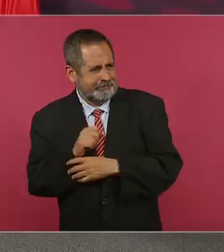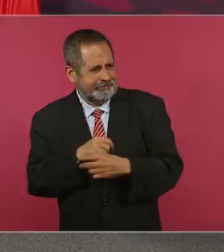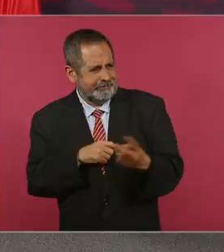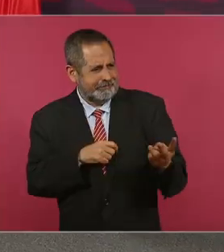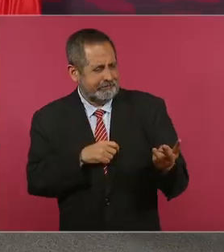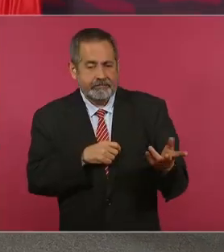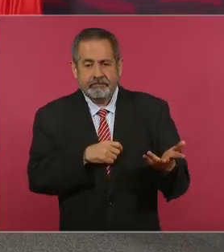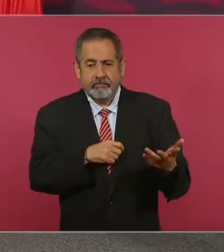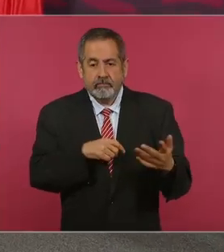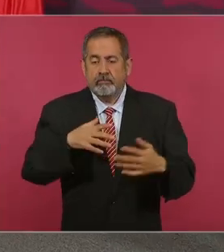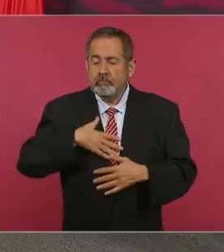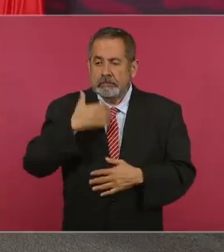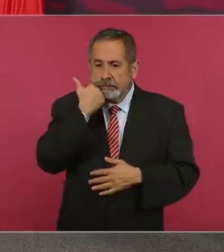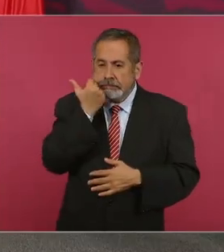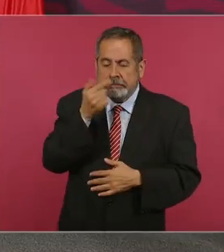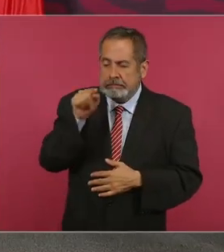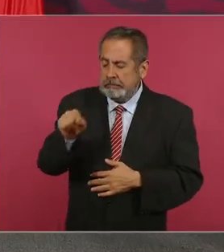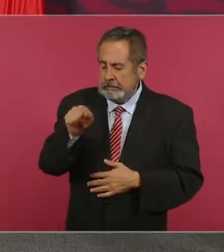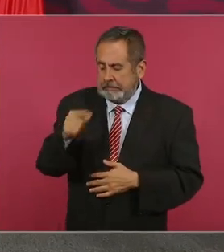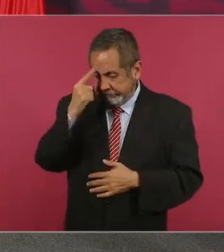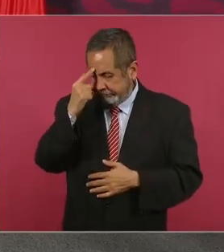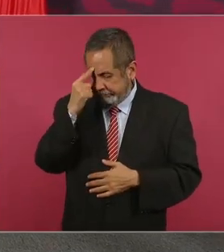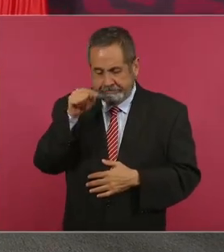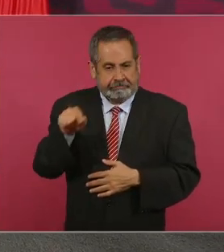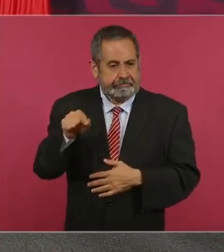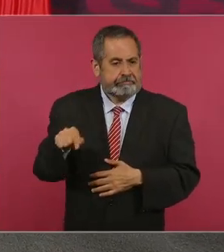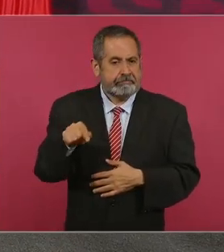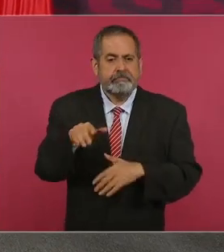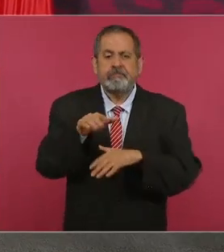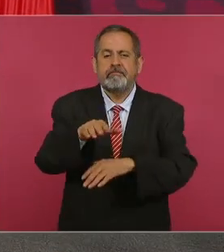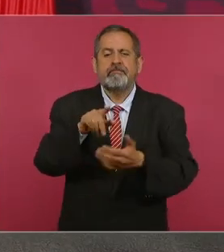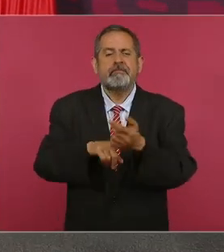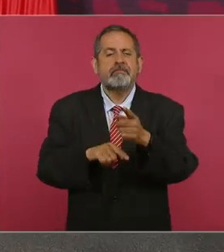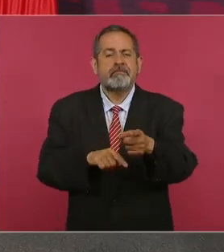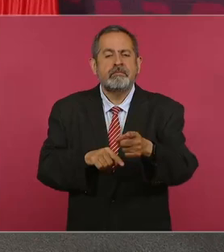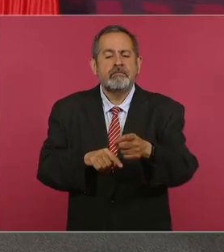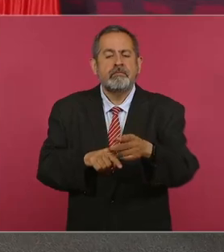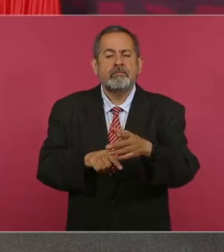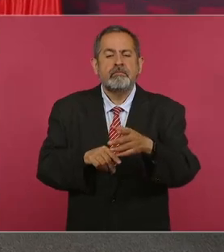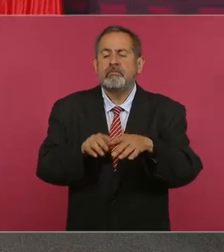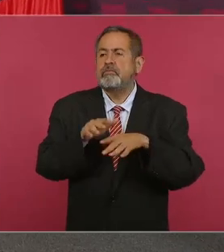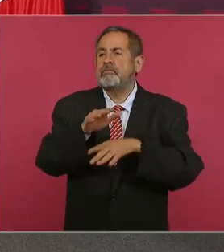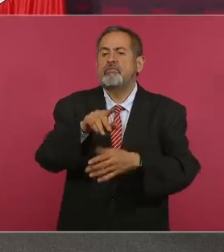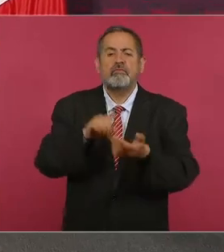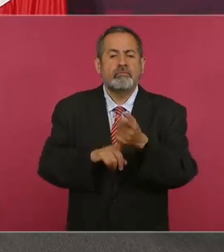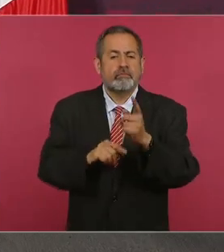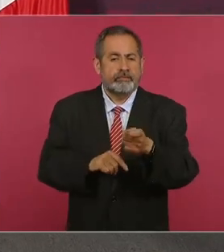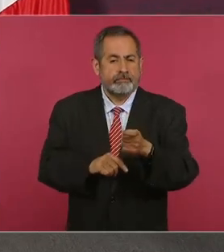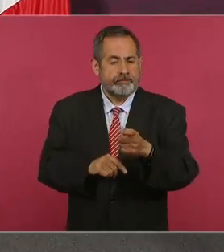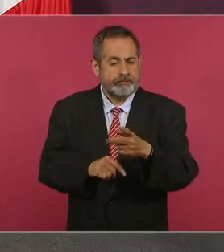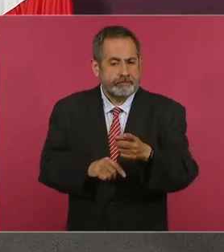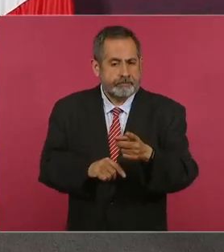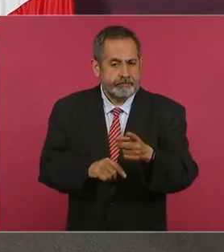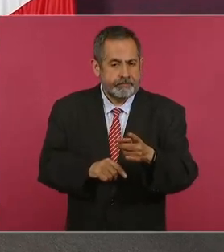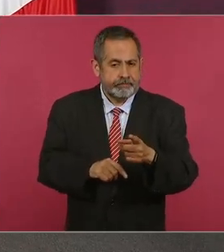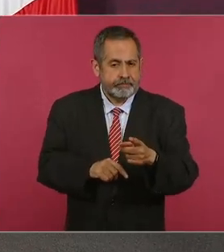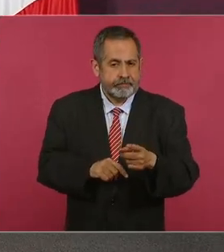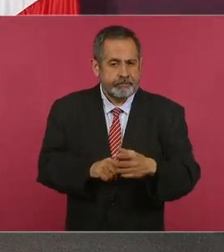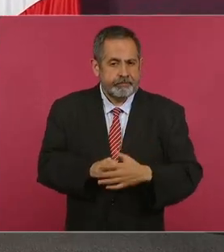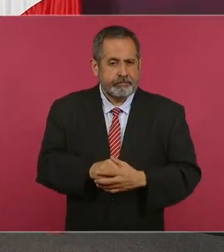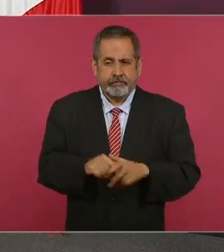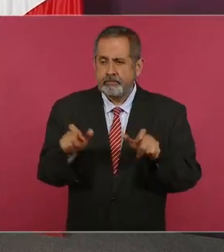porque me interesaba mucho sobre el destino de la